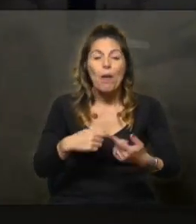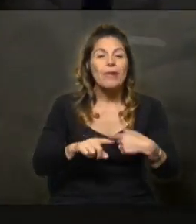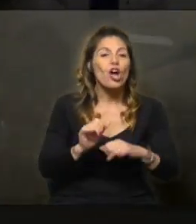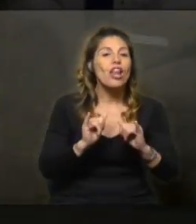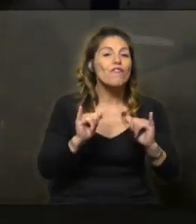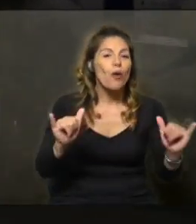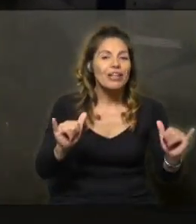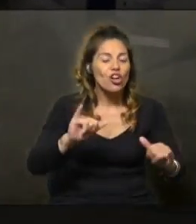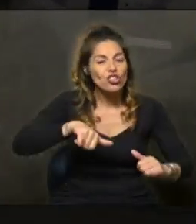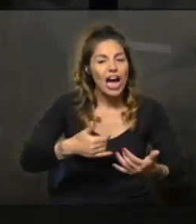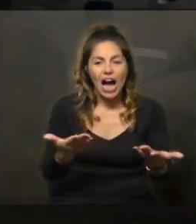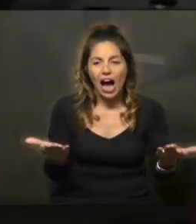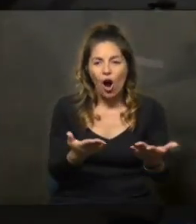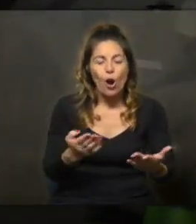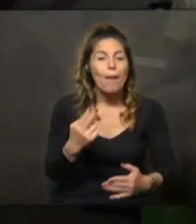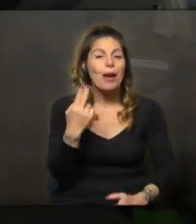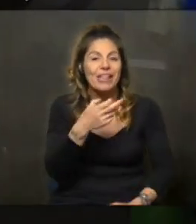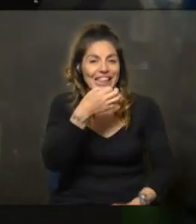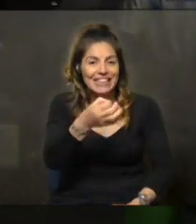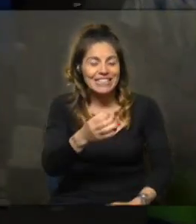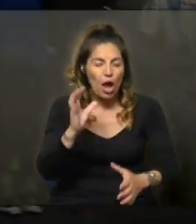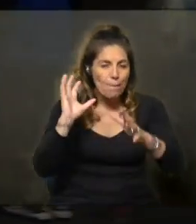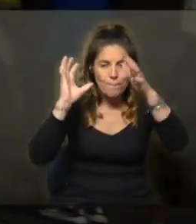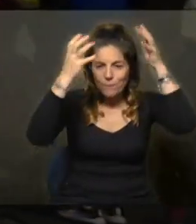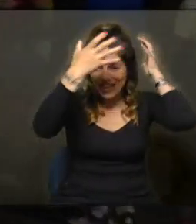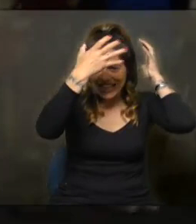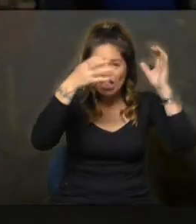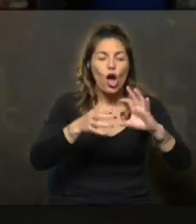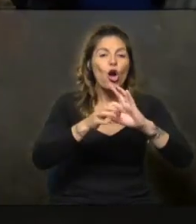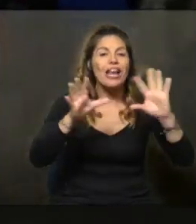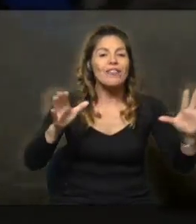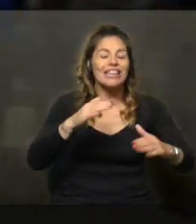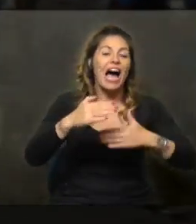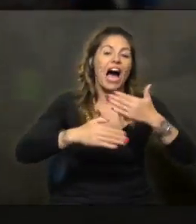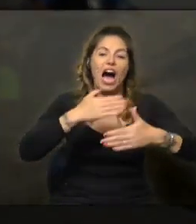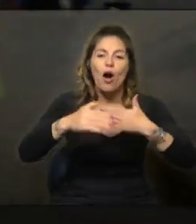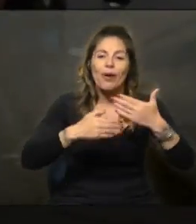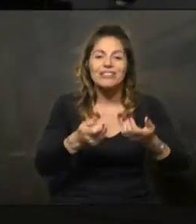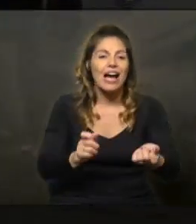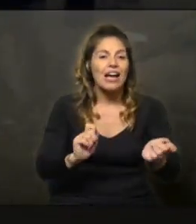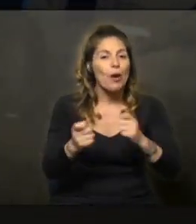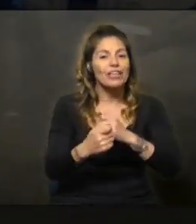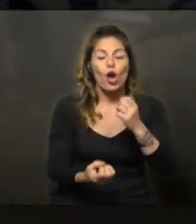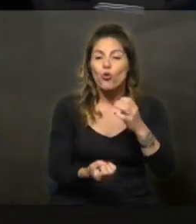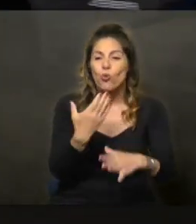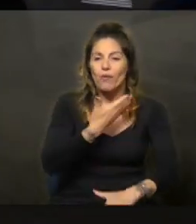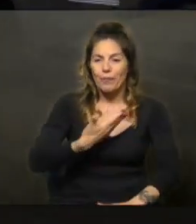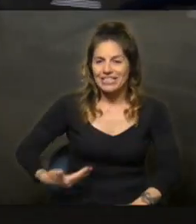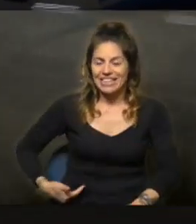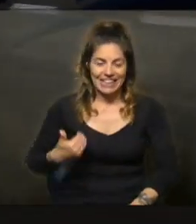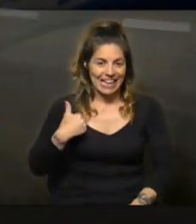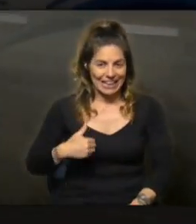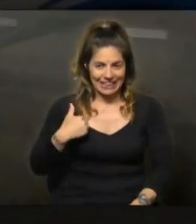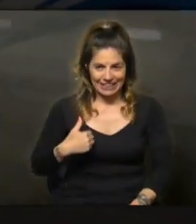ya a esta hora permiten decir que Javier Miley con la libertad avanza se ha convertido en el nuevo presidente de la Argentina Para